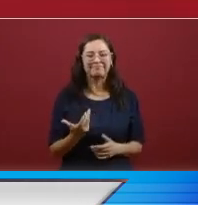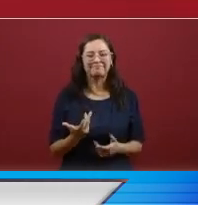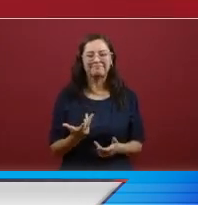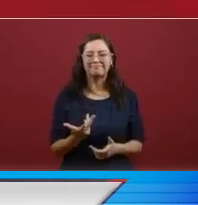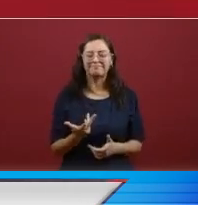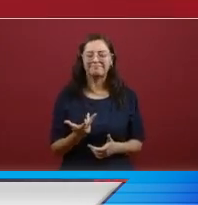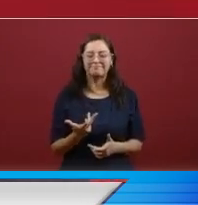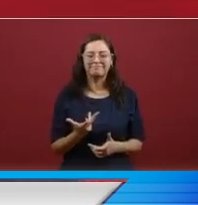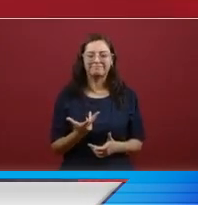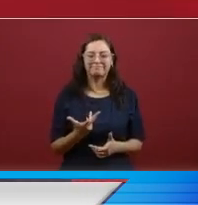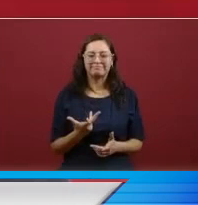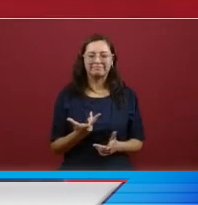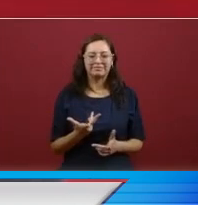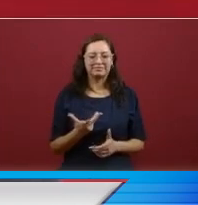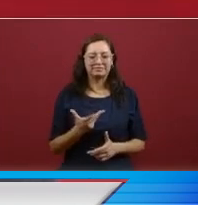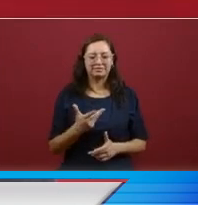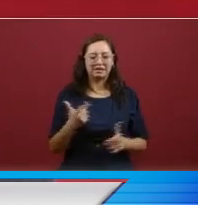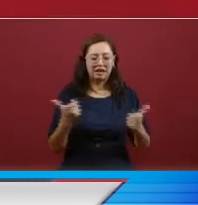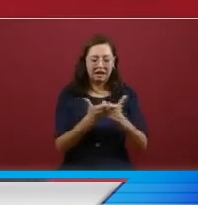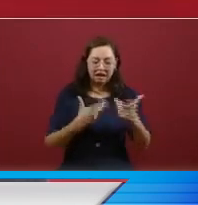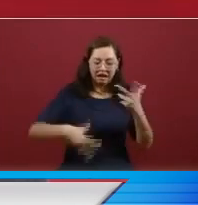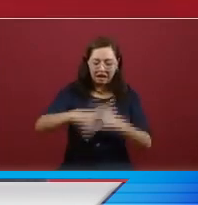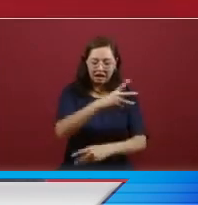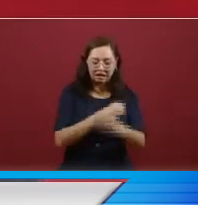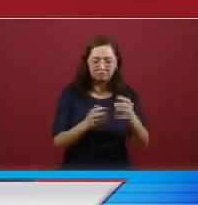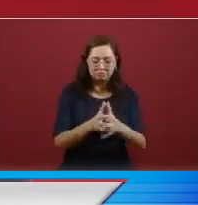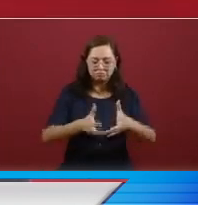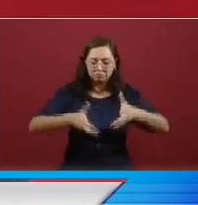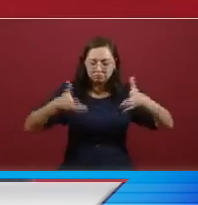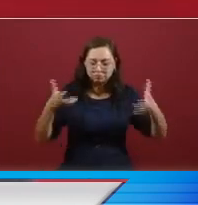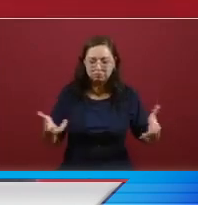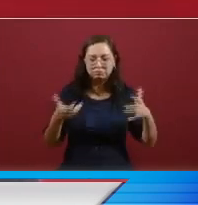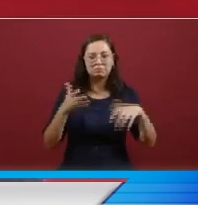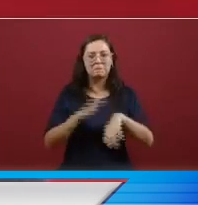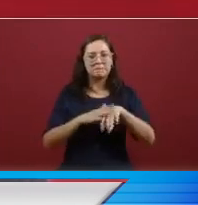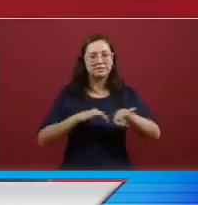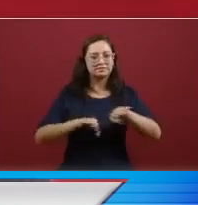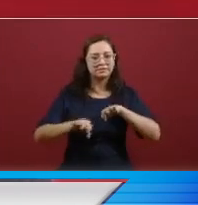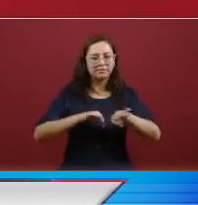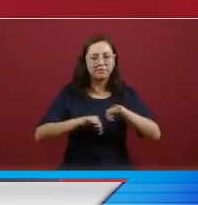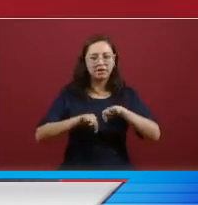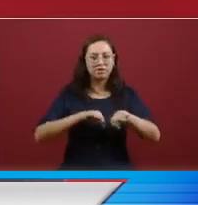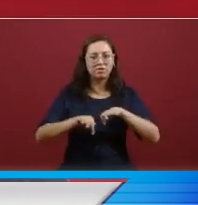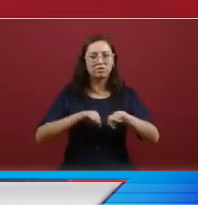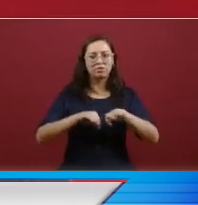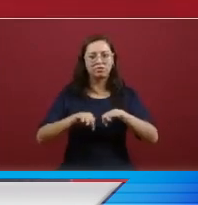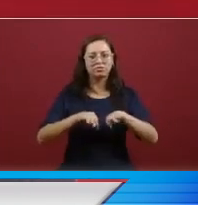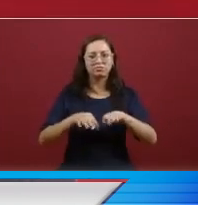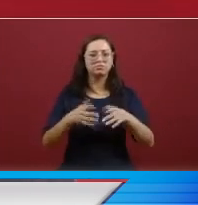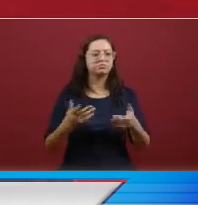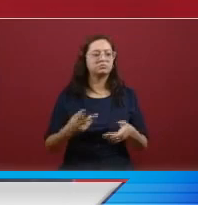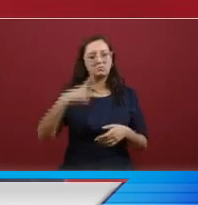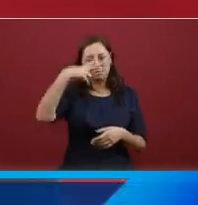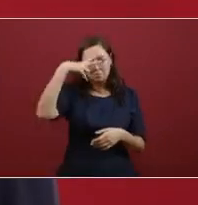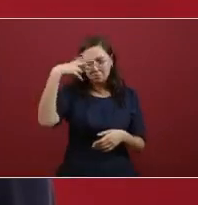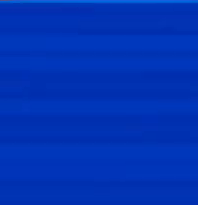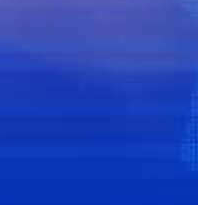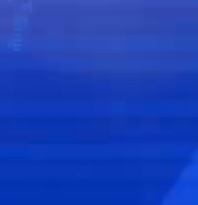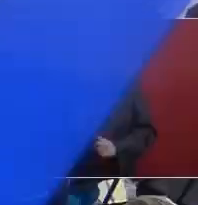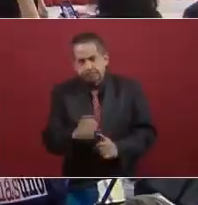mismo tiempo se cuida que no exista tráfico ilegal de migrantes, por lo que la migración será ordenada garantizando los derechos humanos de los